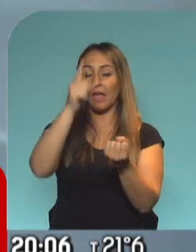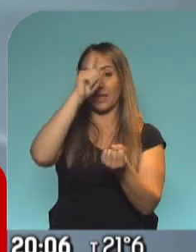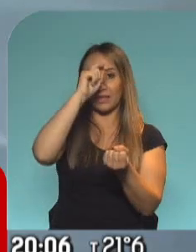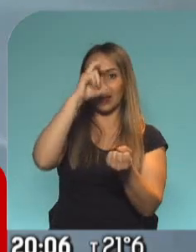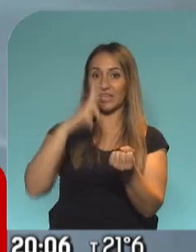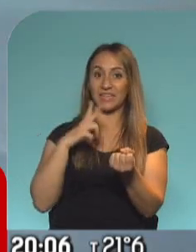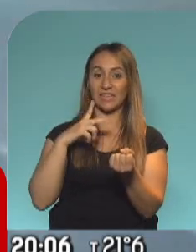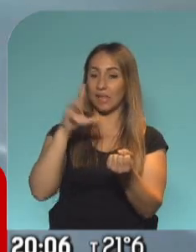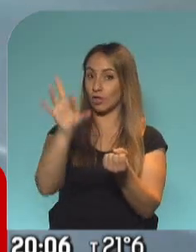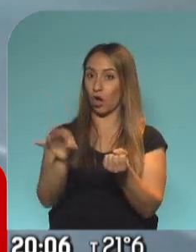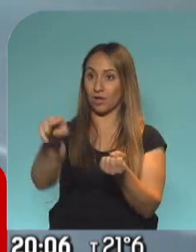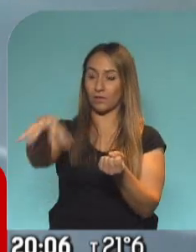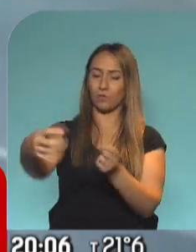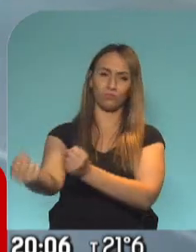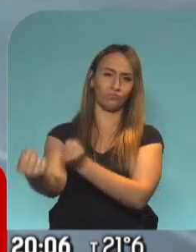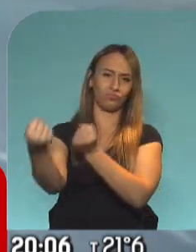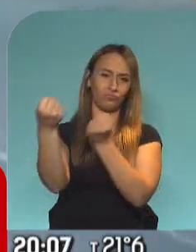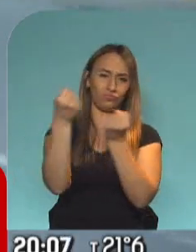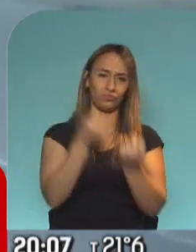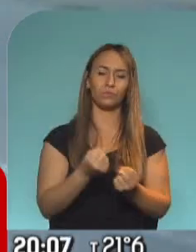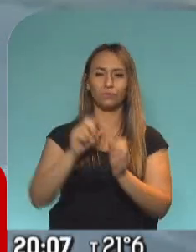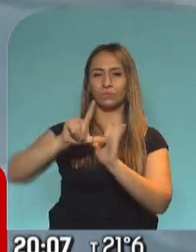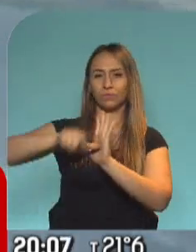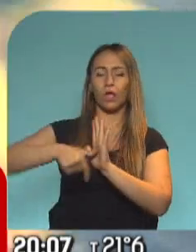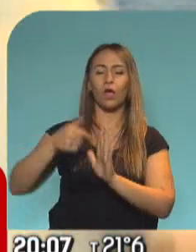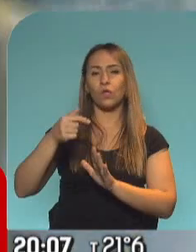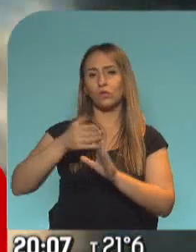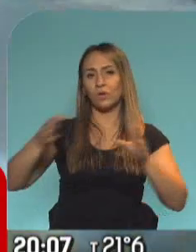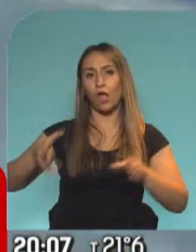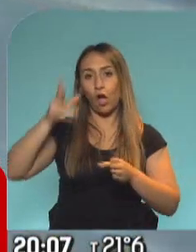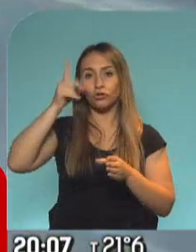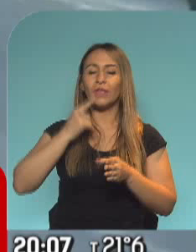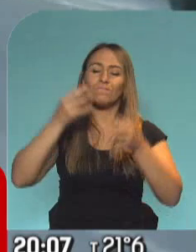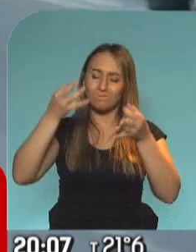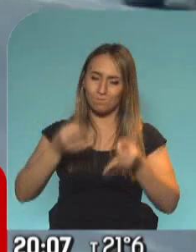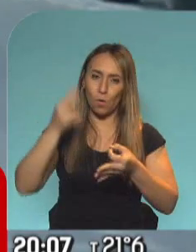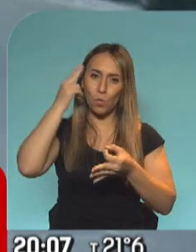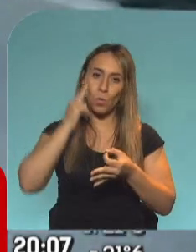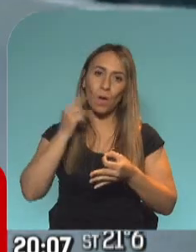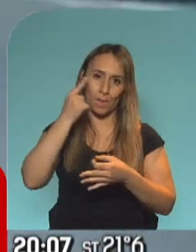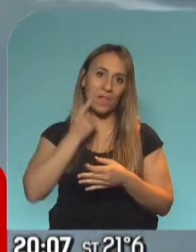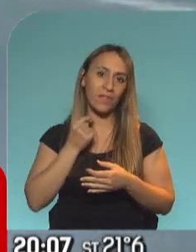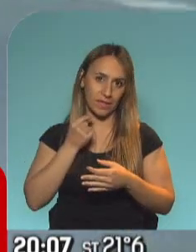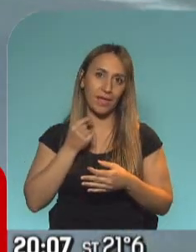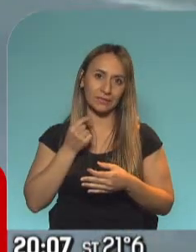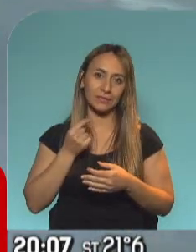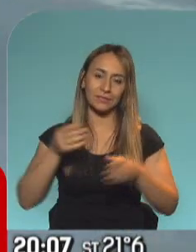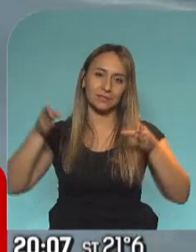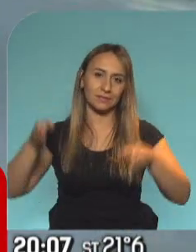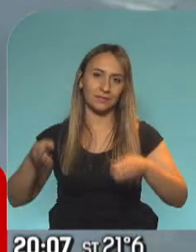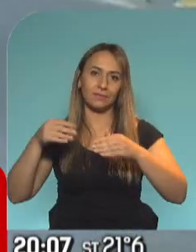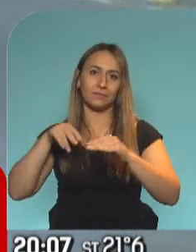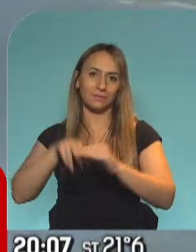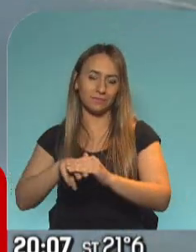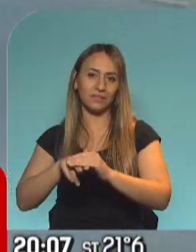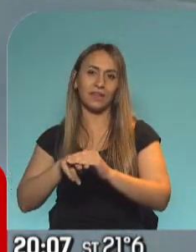después de estar ocho días nueve en realidad internado ya que el martes pasado